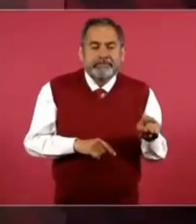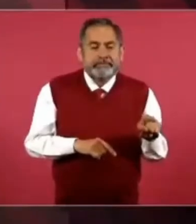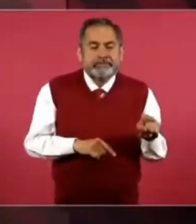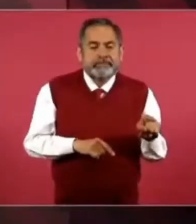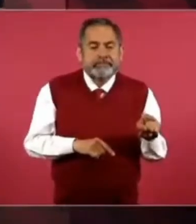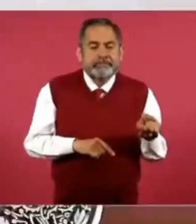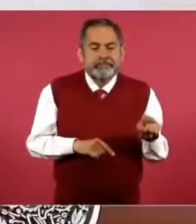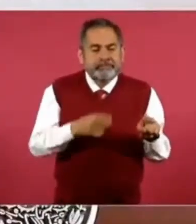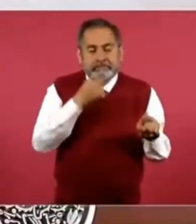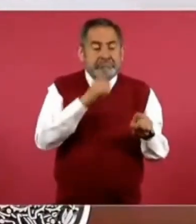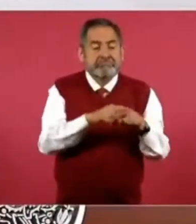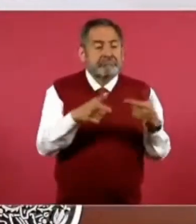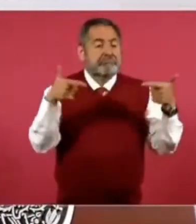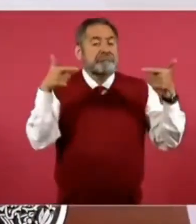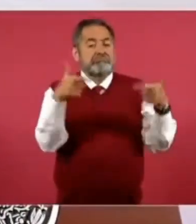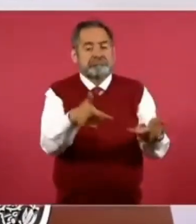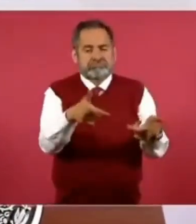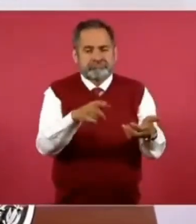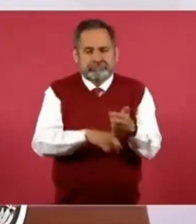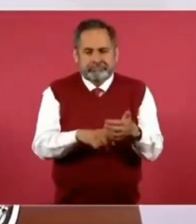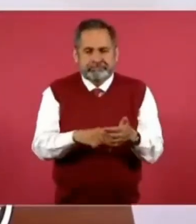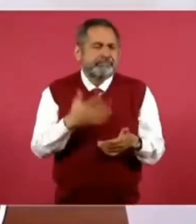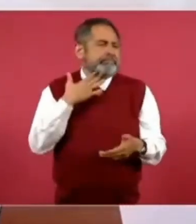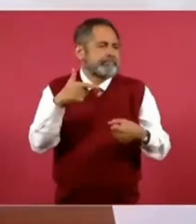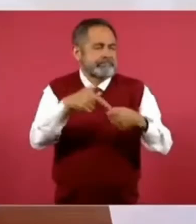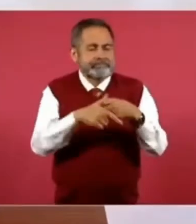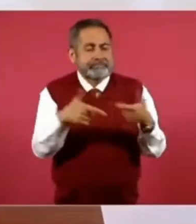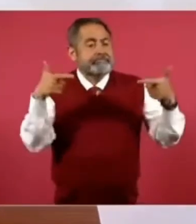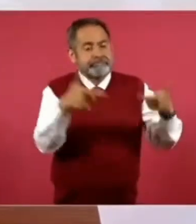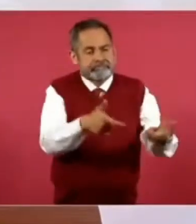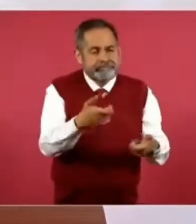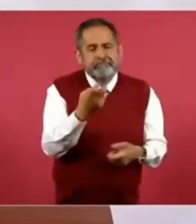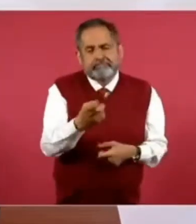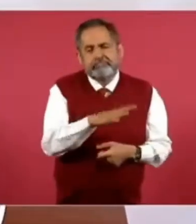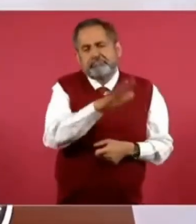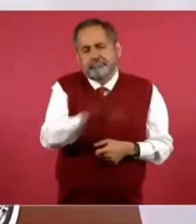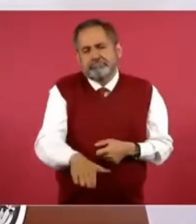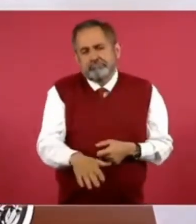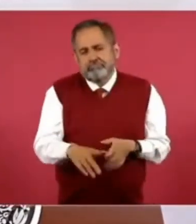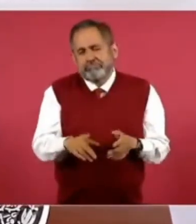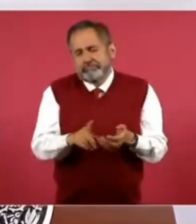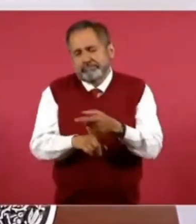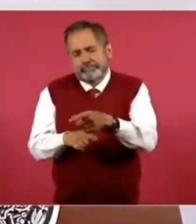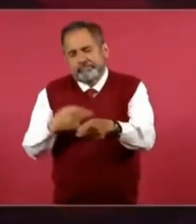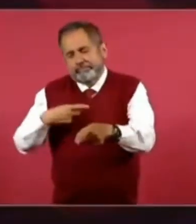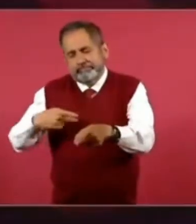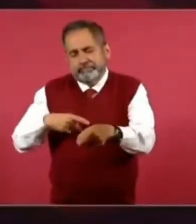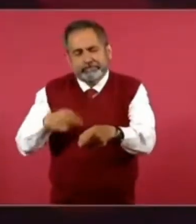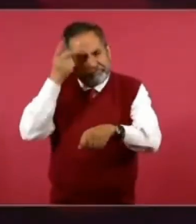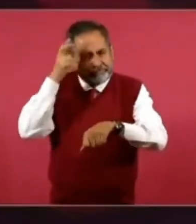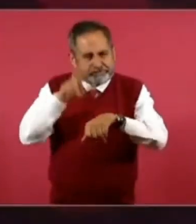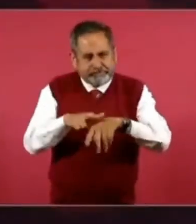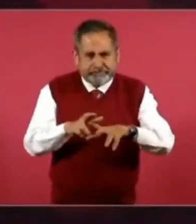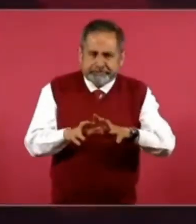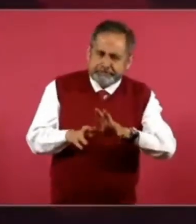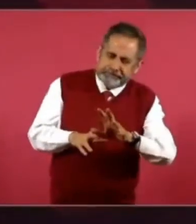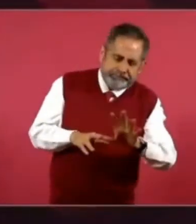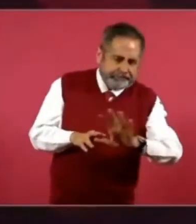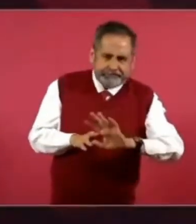un asalto en una gasolinera o gasolinería. Entonces